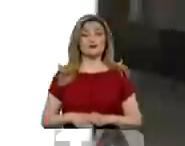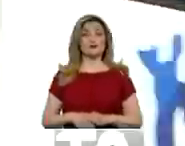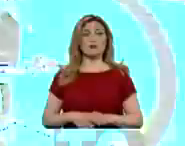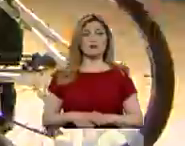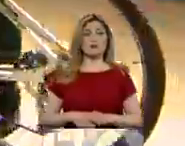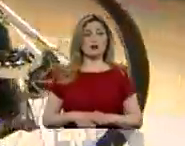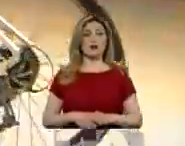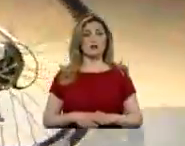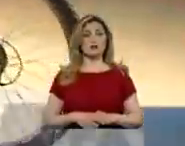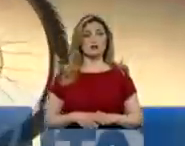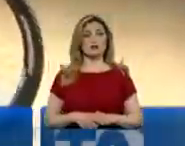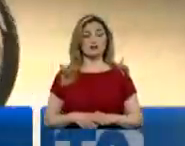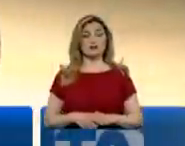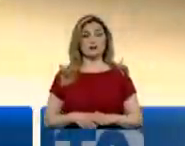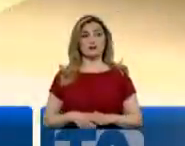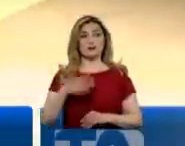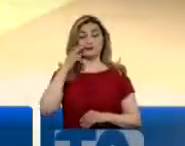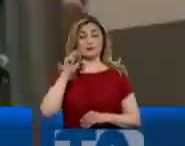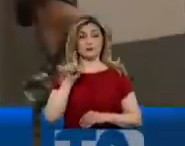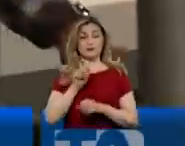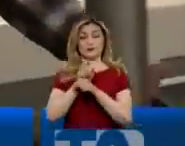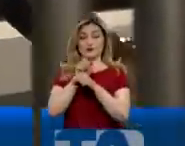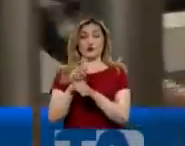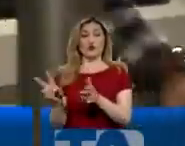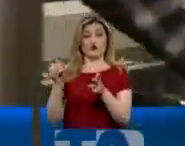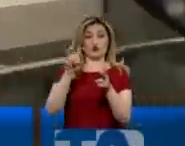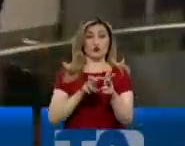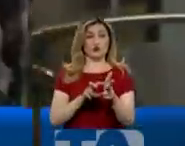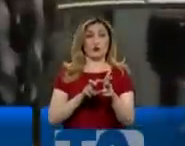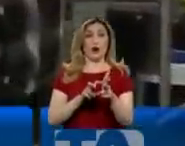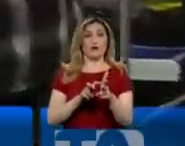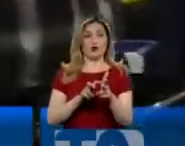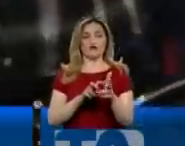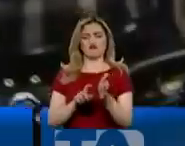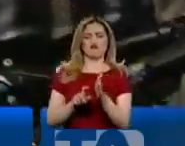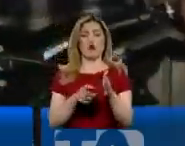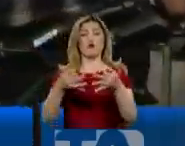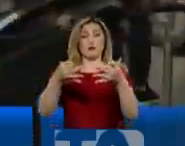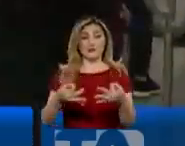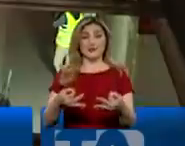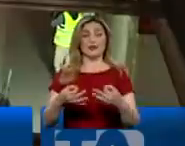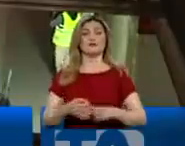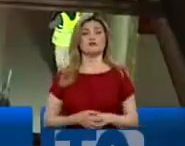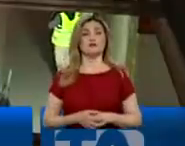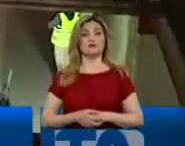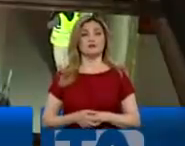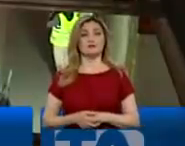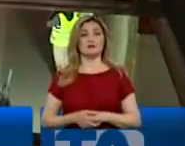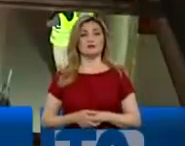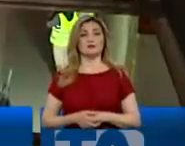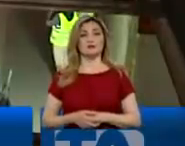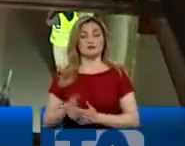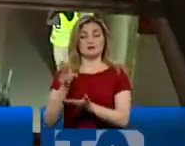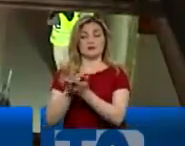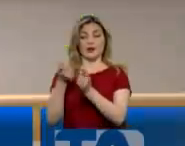nos embarcamos en un viaje que nos hace sentir que estamos ya en un recorrido oficial del metro de quito empezamos en cocheras